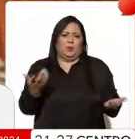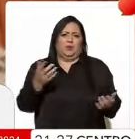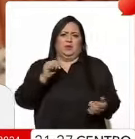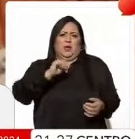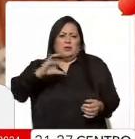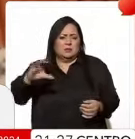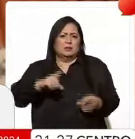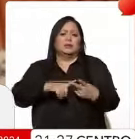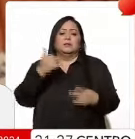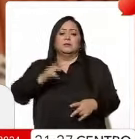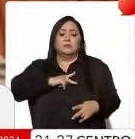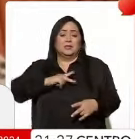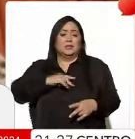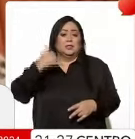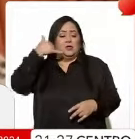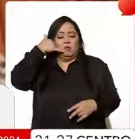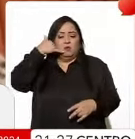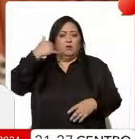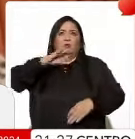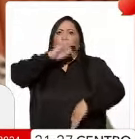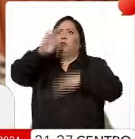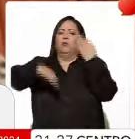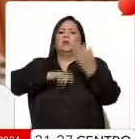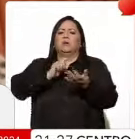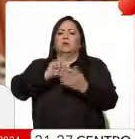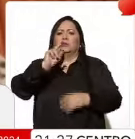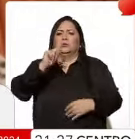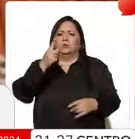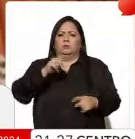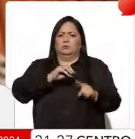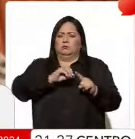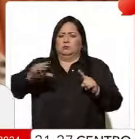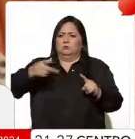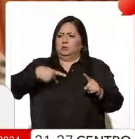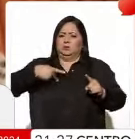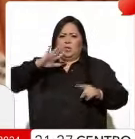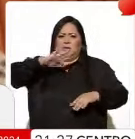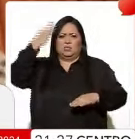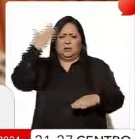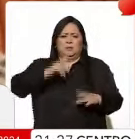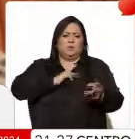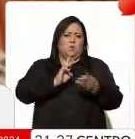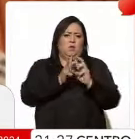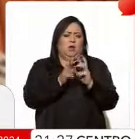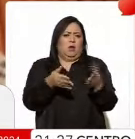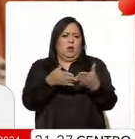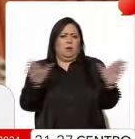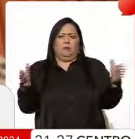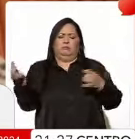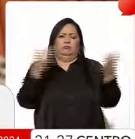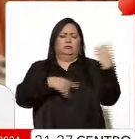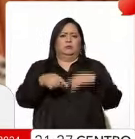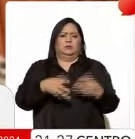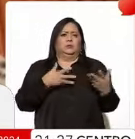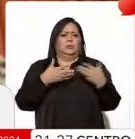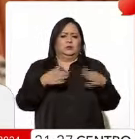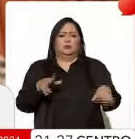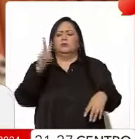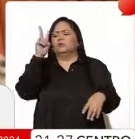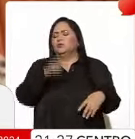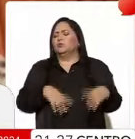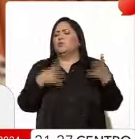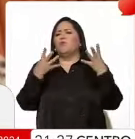civiles. Mi teléfono lo tiene todo el mundo, es el 8118001357, es mi WhatsApp, está abierto a la ciudadanía y he